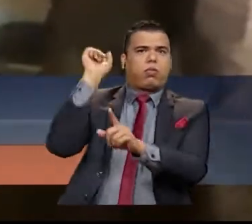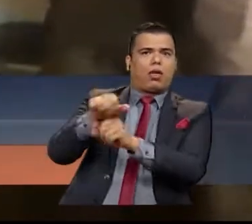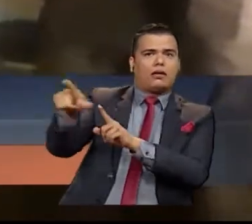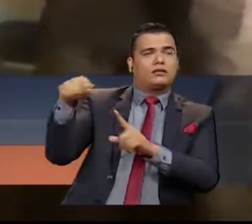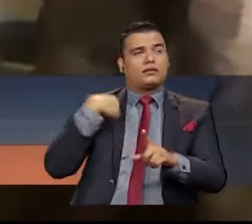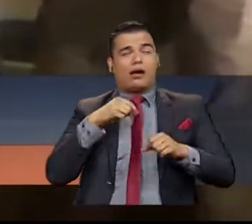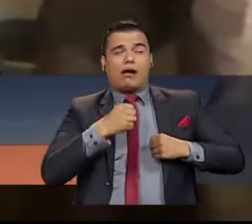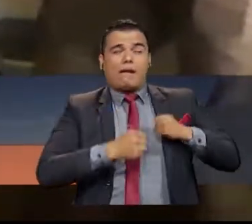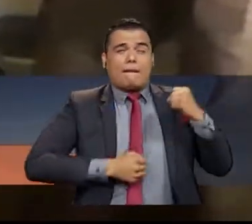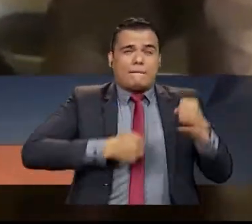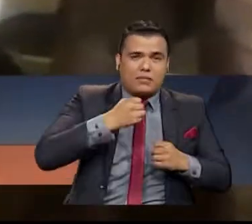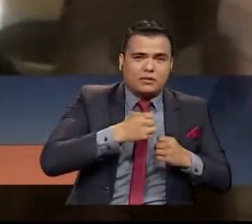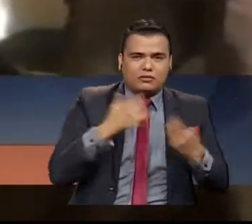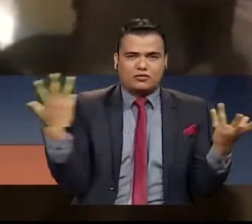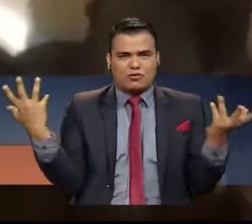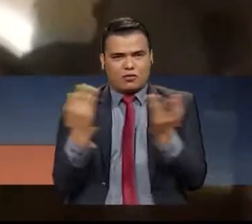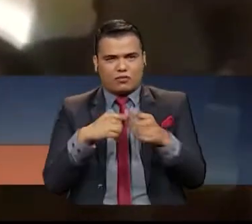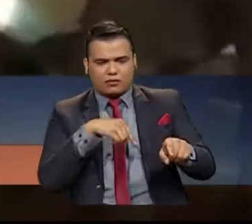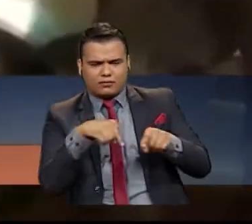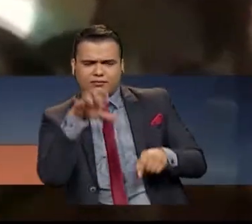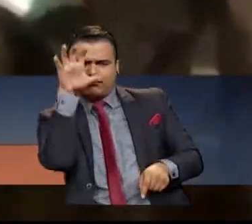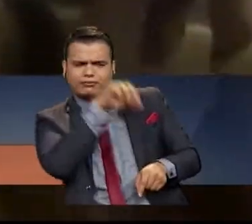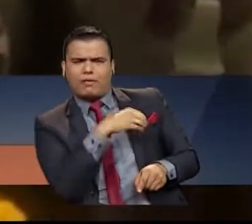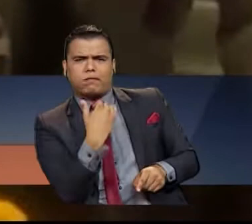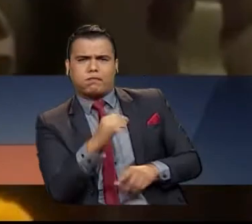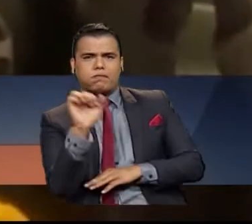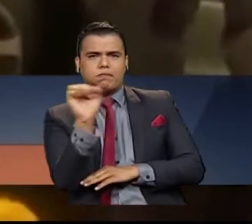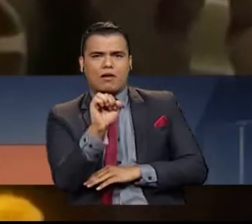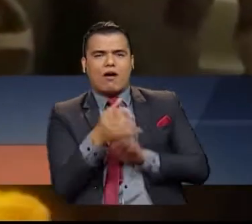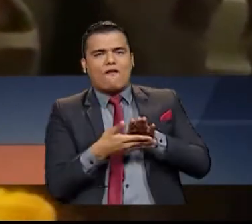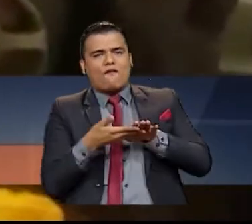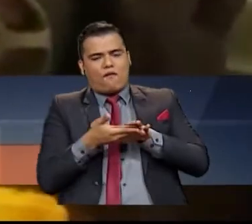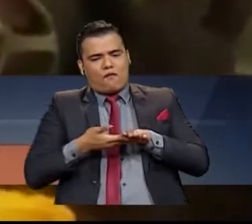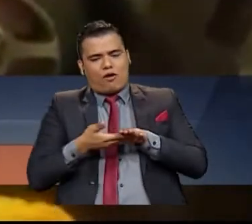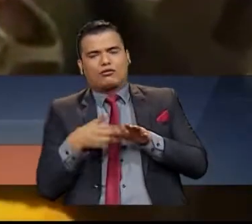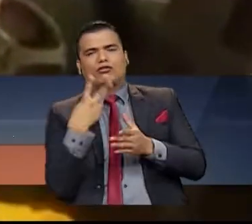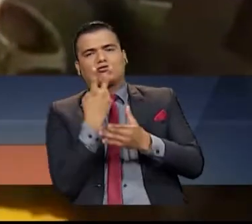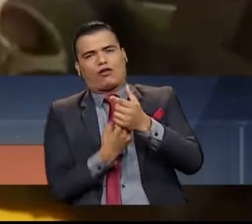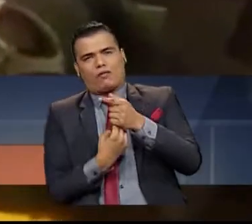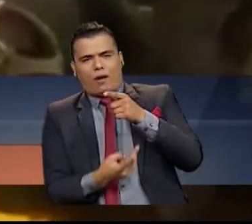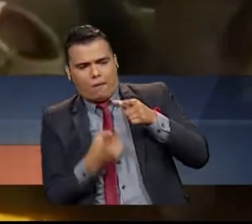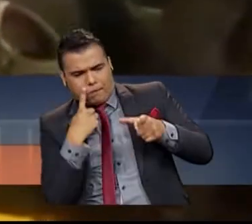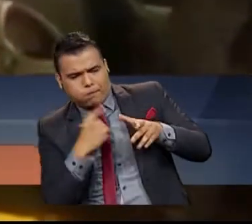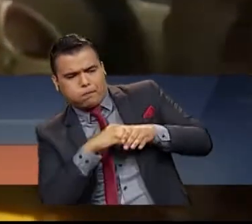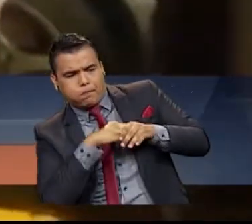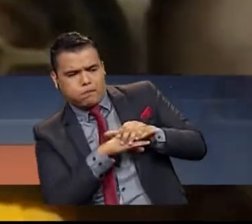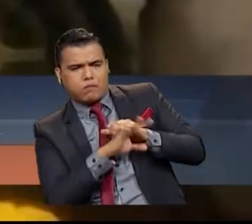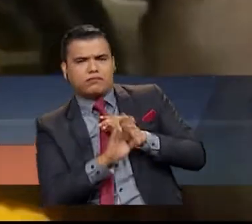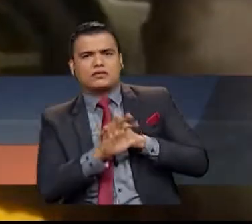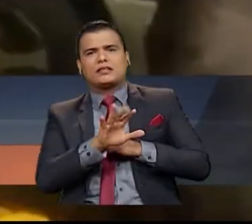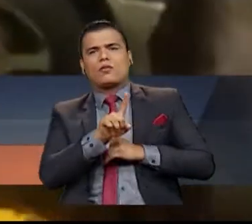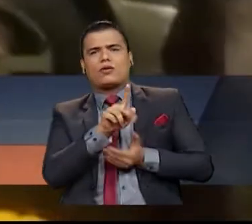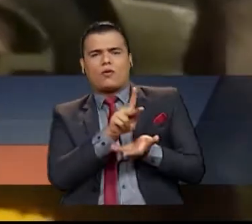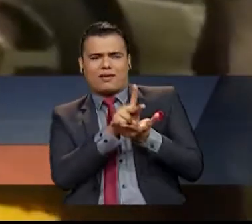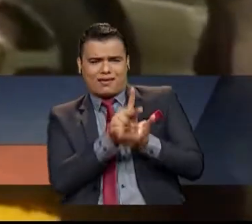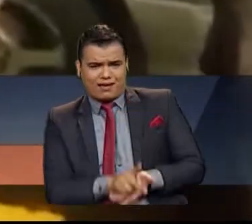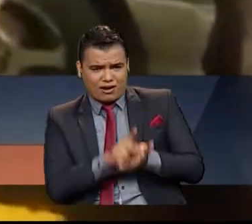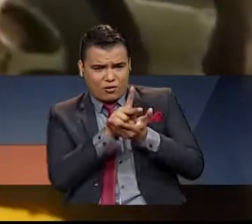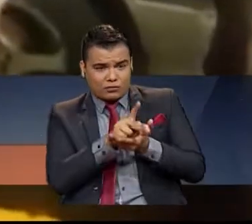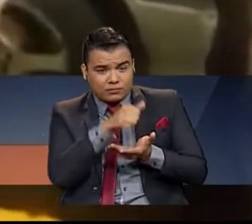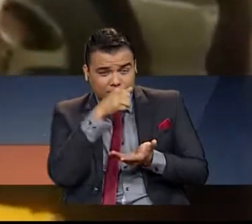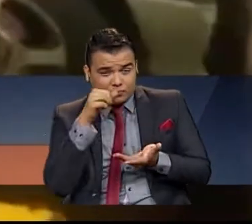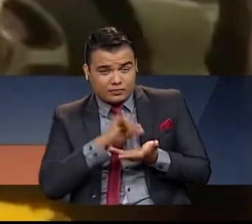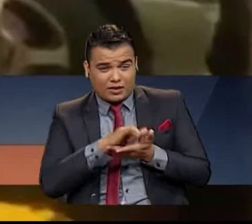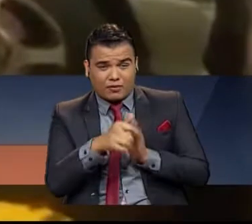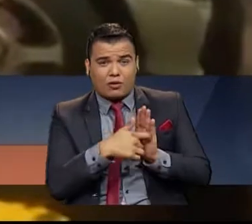las autoridades lograron percatarse que el carro tenía doble fondo y que allí estaban ocultados por lo menos 51 kilos de la sustancia